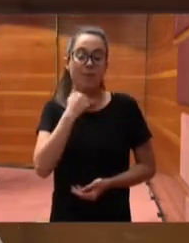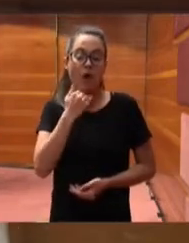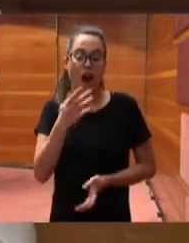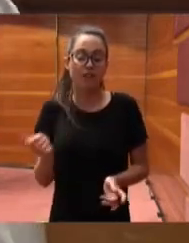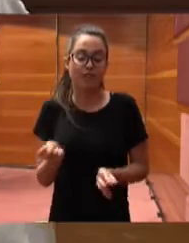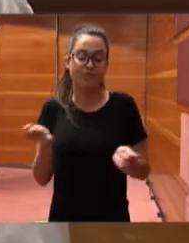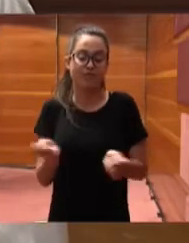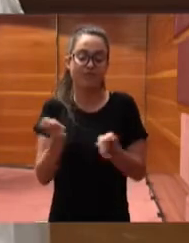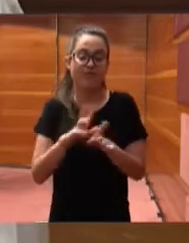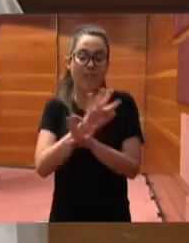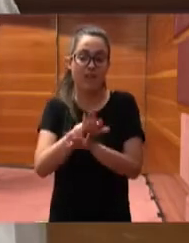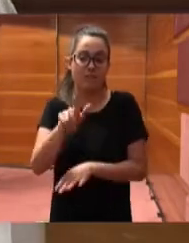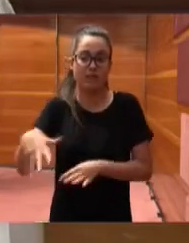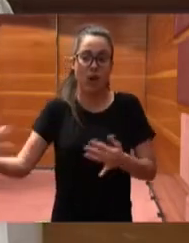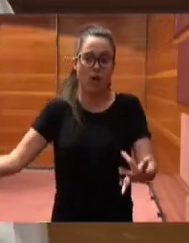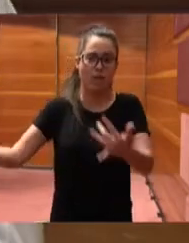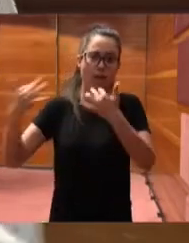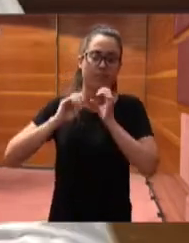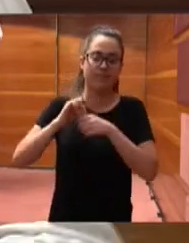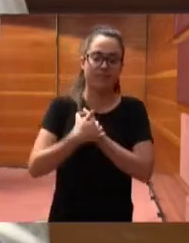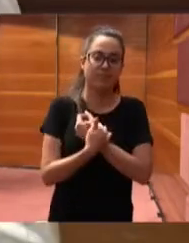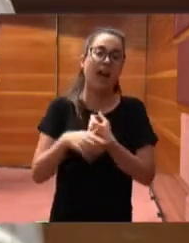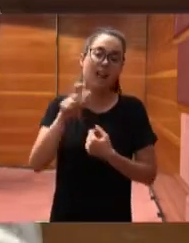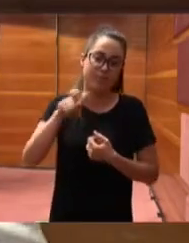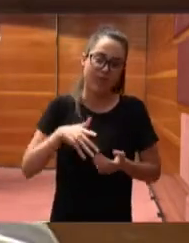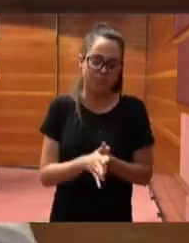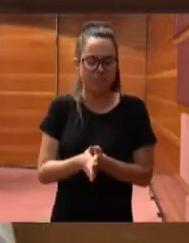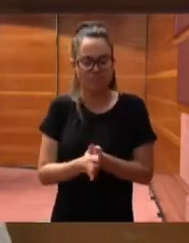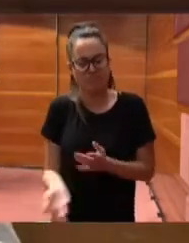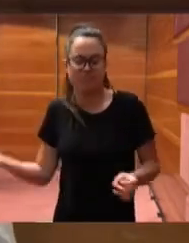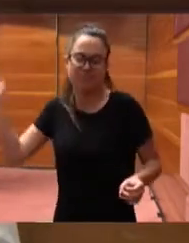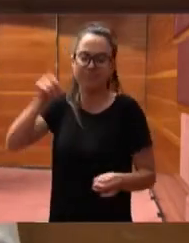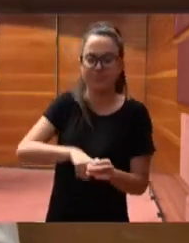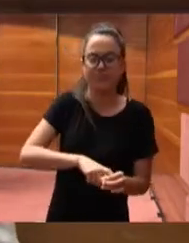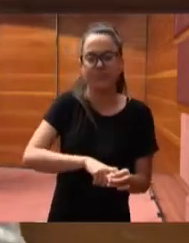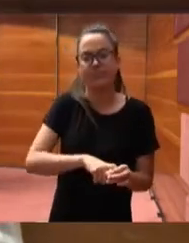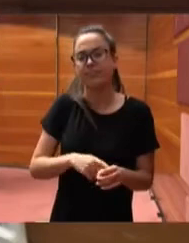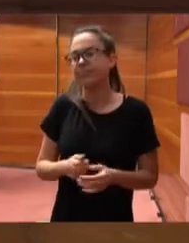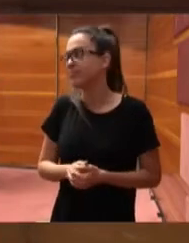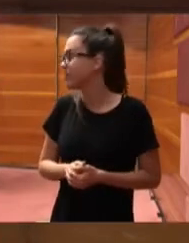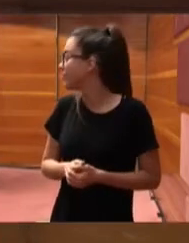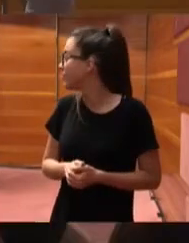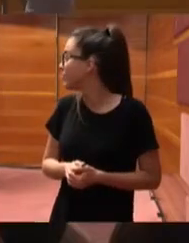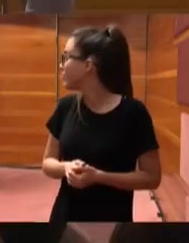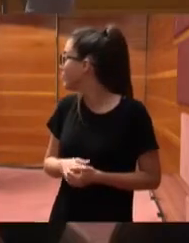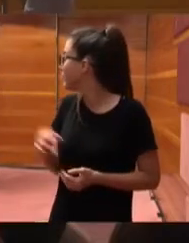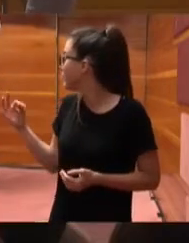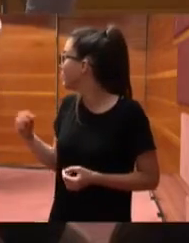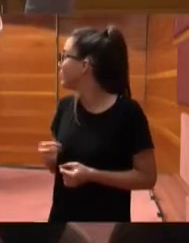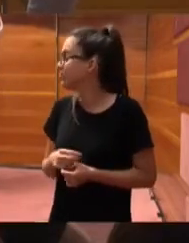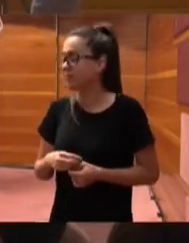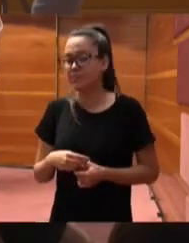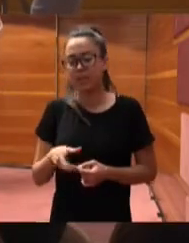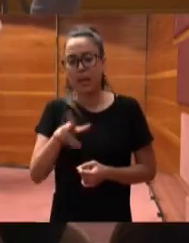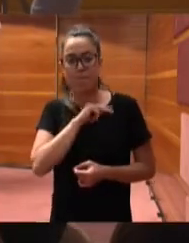es simbólico, pero que bueno, que a la gente le anima a participar más. No lo veo mal del todo. Más sí. En la gamificación, ¿no? El premio se sí, refiere